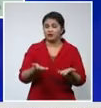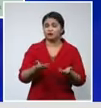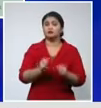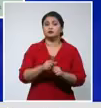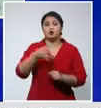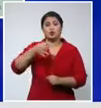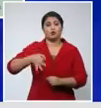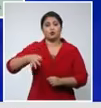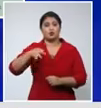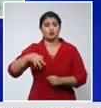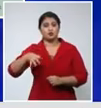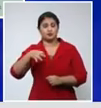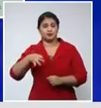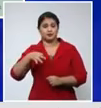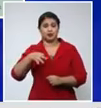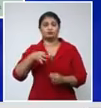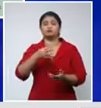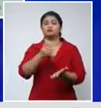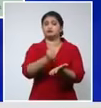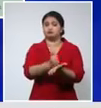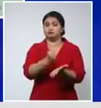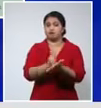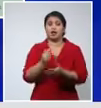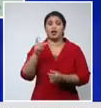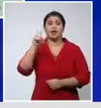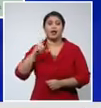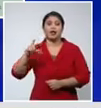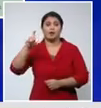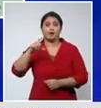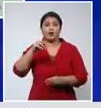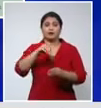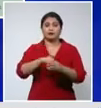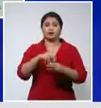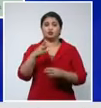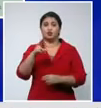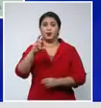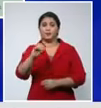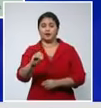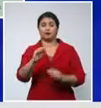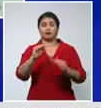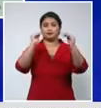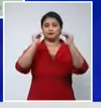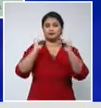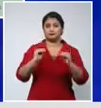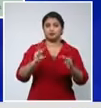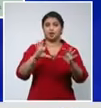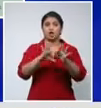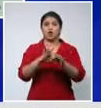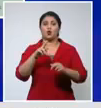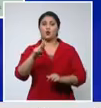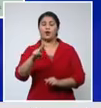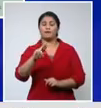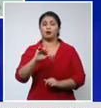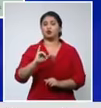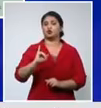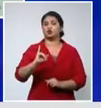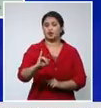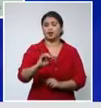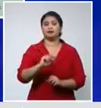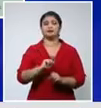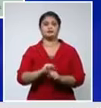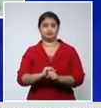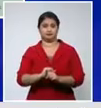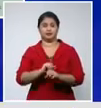municipio cabecera de Camagüey, con 20 casos ayer. Le sigue Guaymaro con 6, Santa Cruz del Sur con